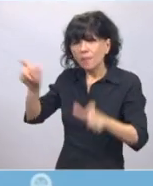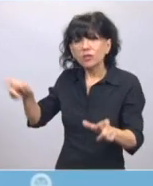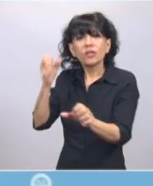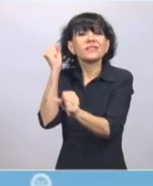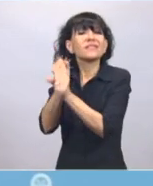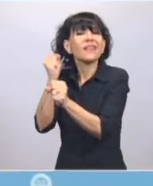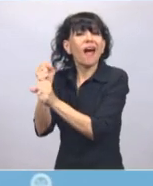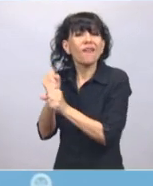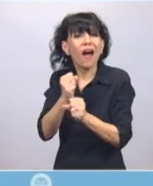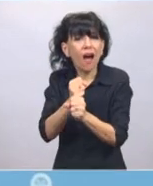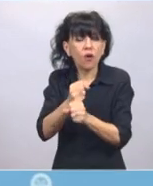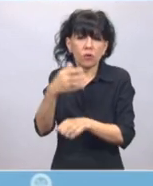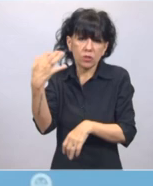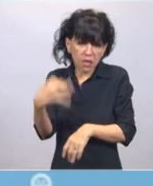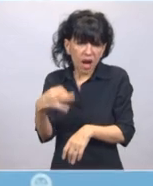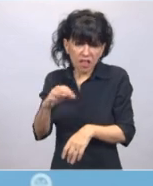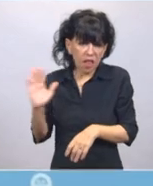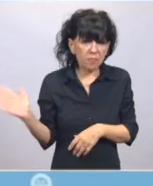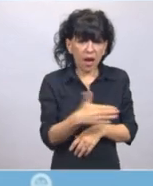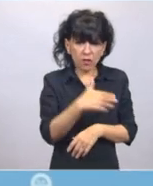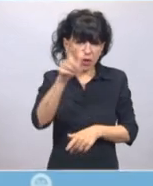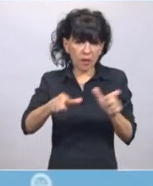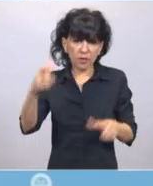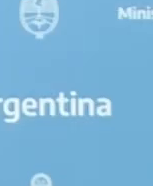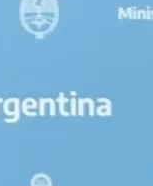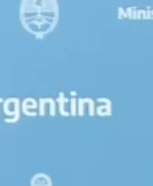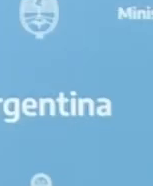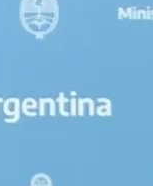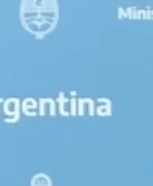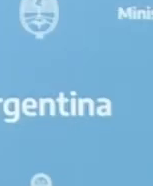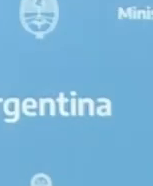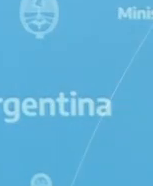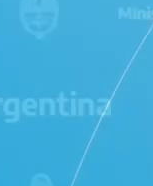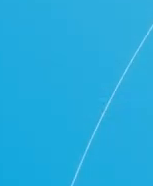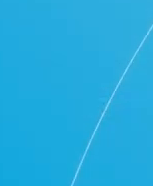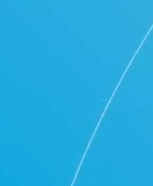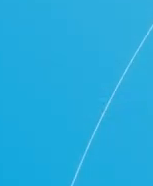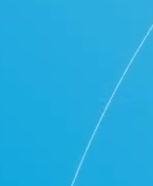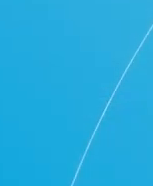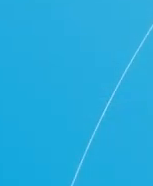sea una realidad para todos y todas los argentinos Muchas